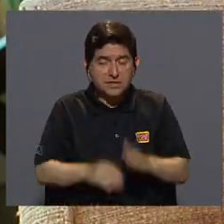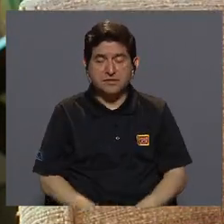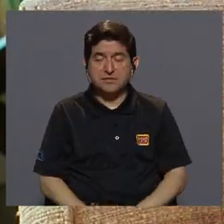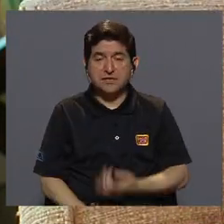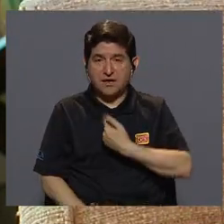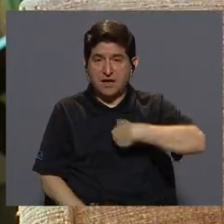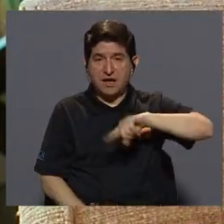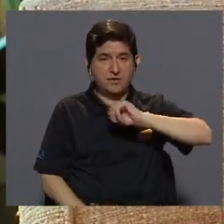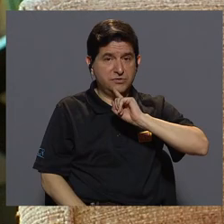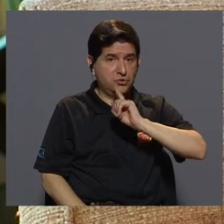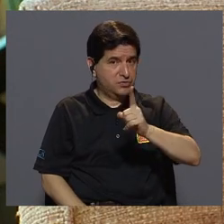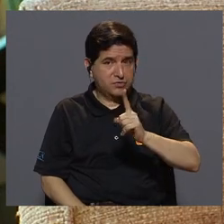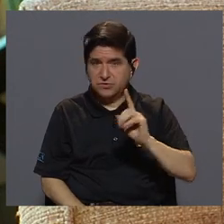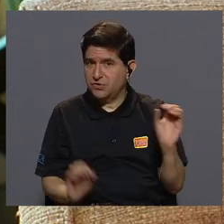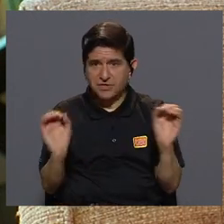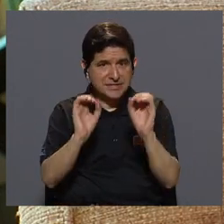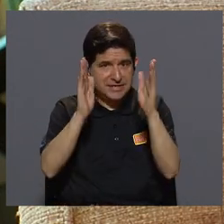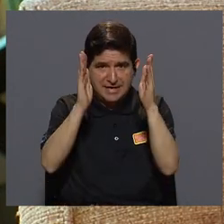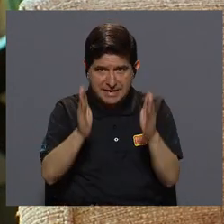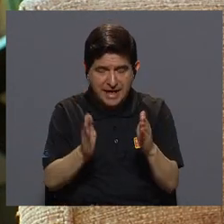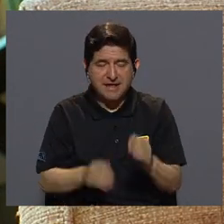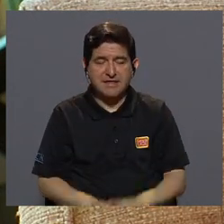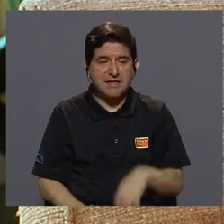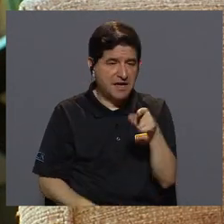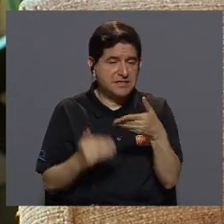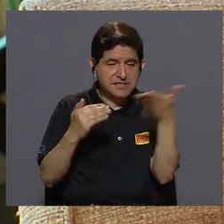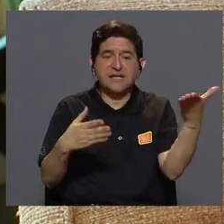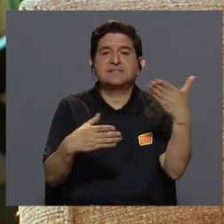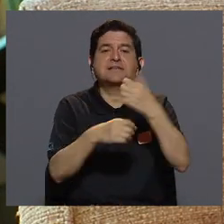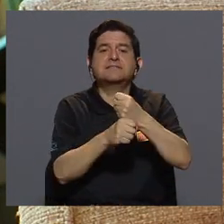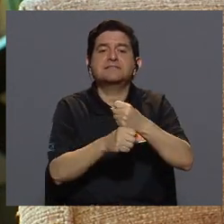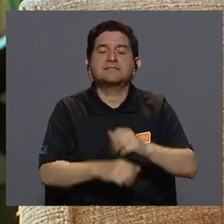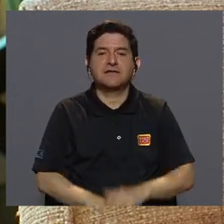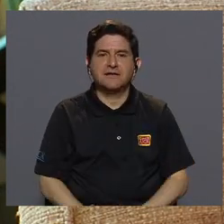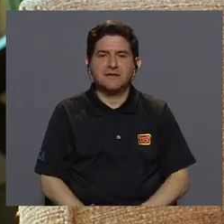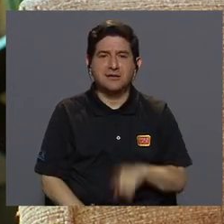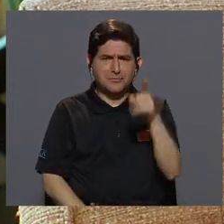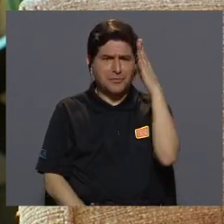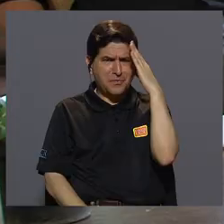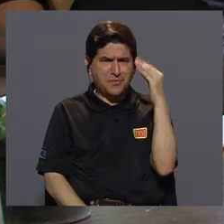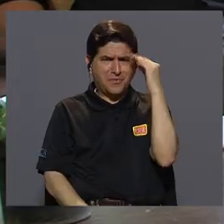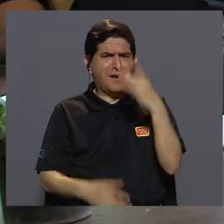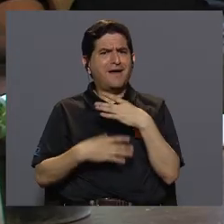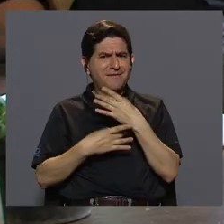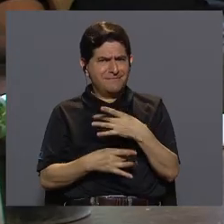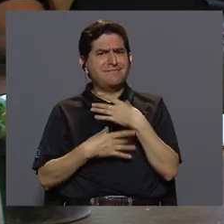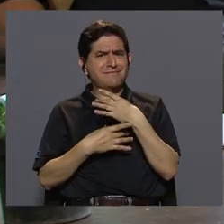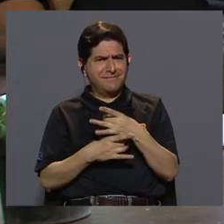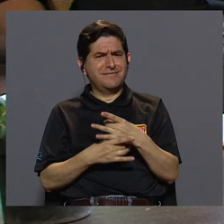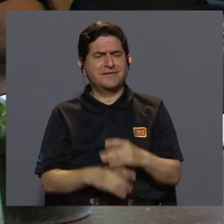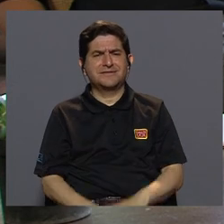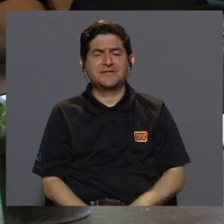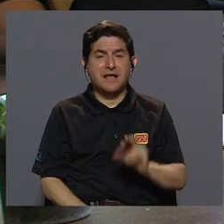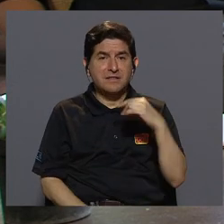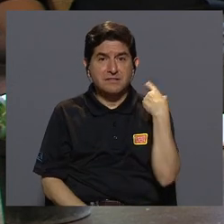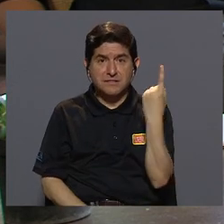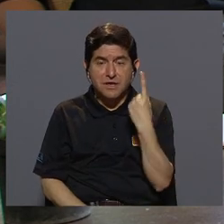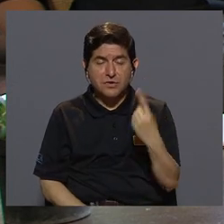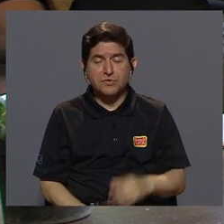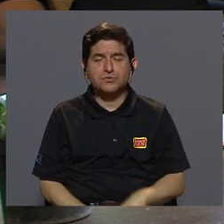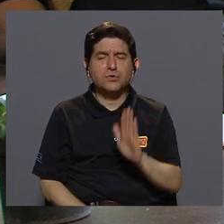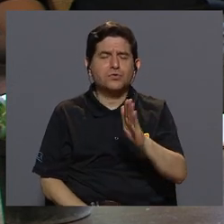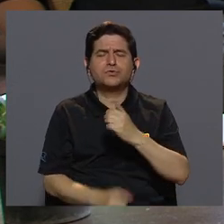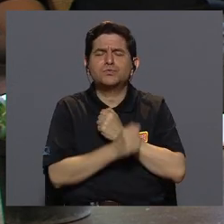costarricenses no nos van a decir que hagamos estas cosas. Una cosa anecdótica muy interesante de don Rodrigo, no solamente era